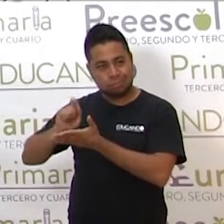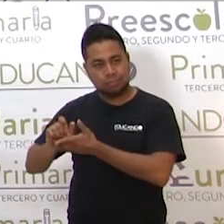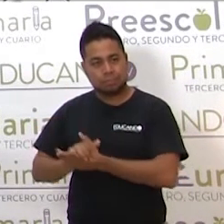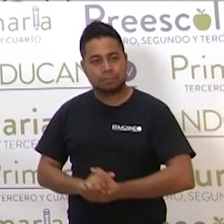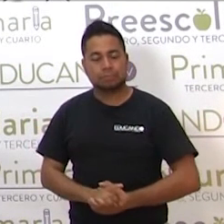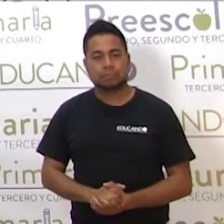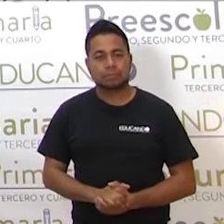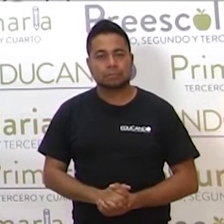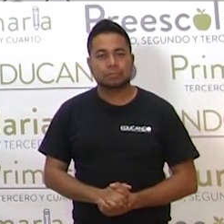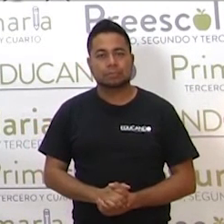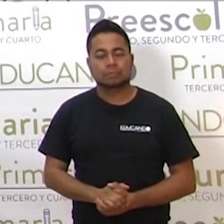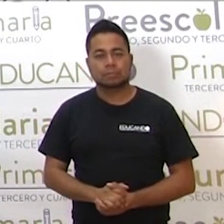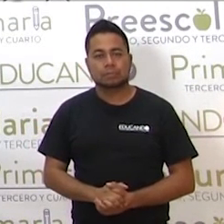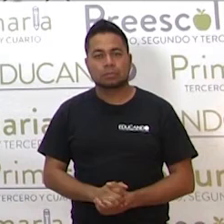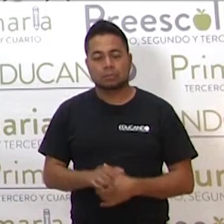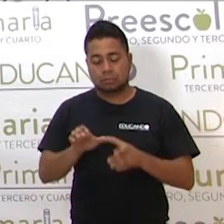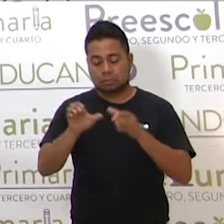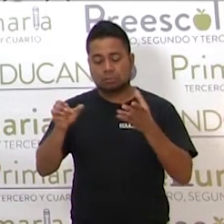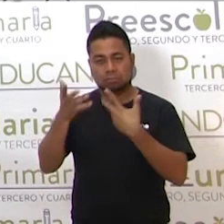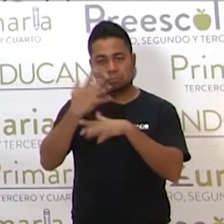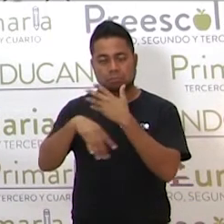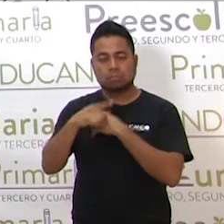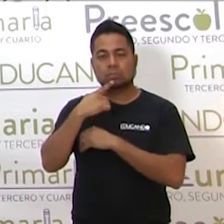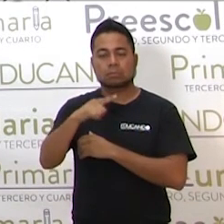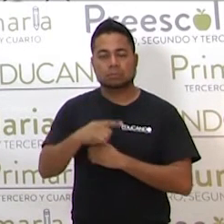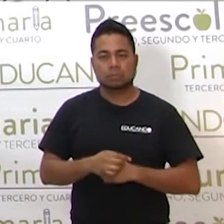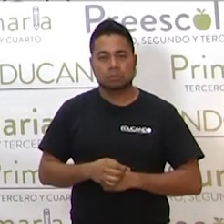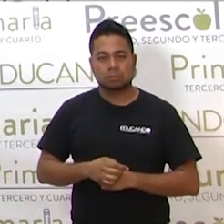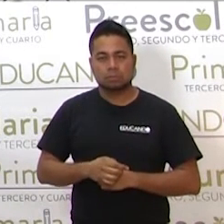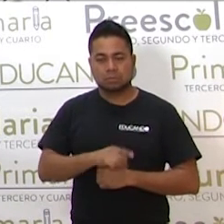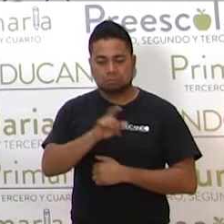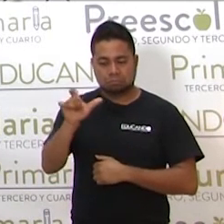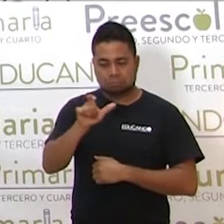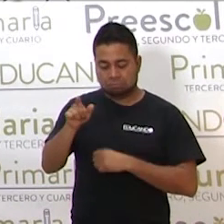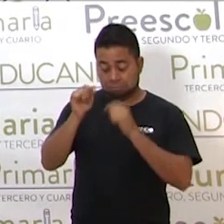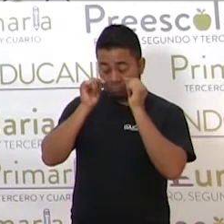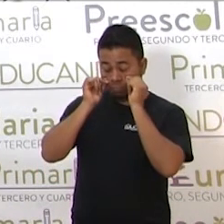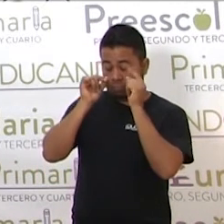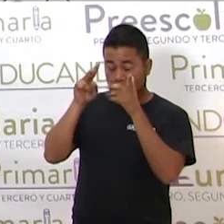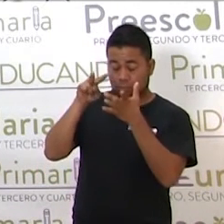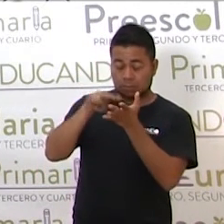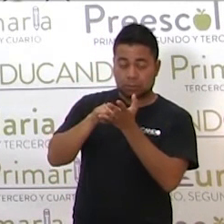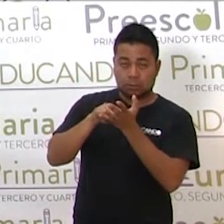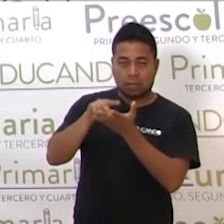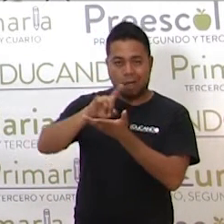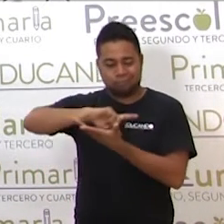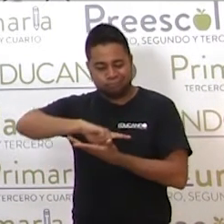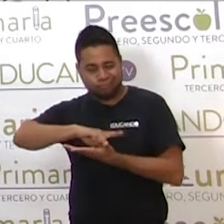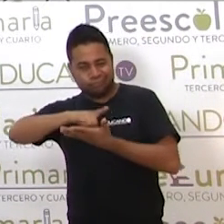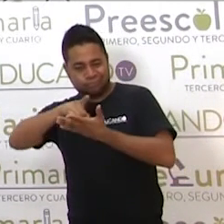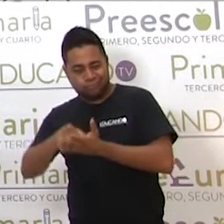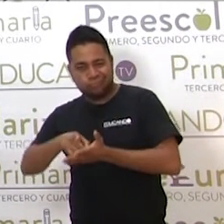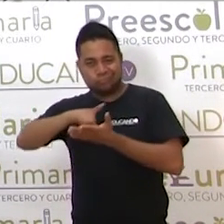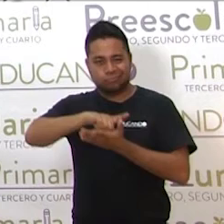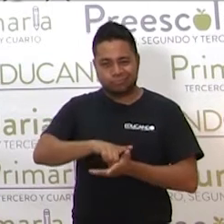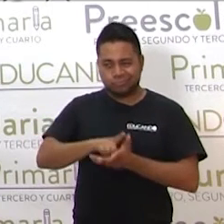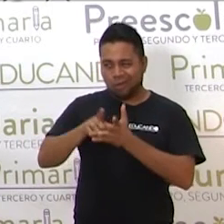Y el cuento dice, cuando despertó, el dinosaurio todavía estaba